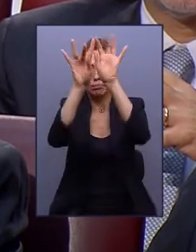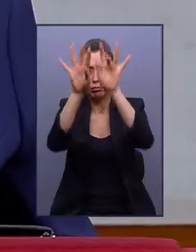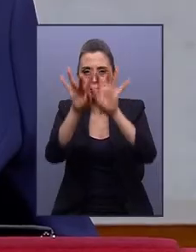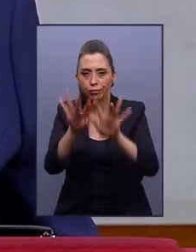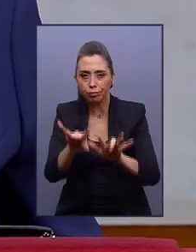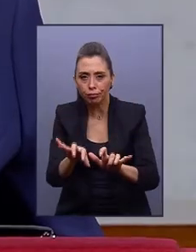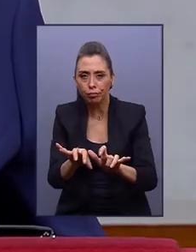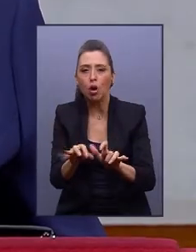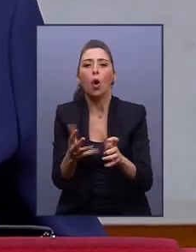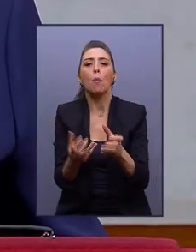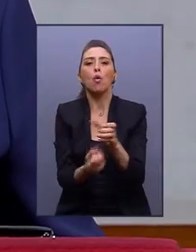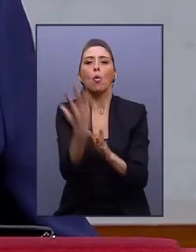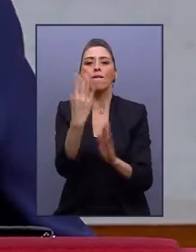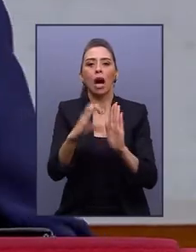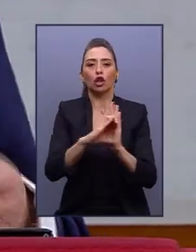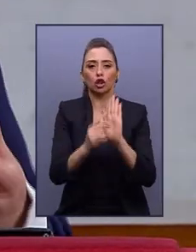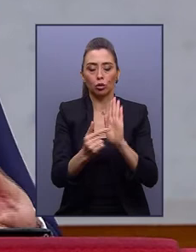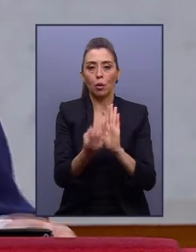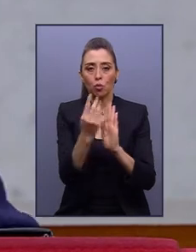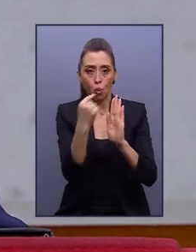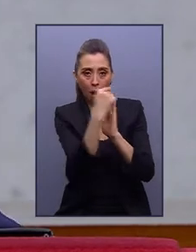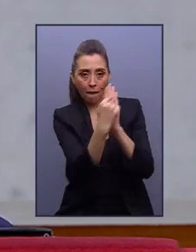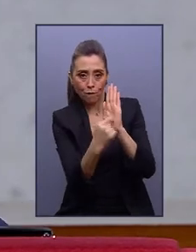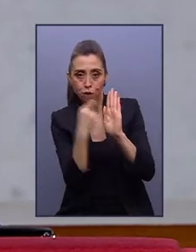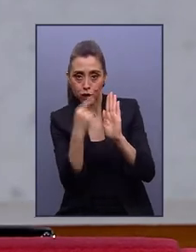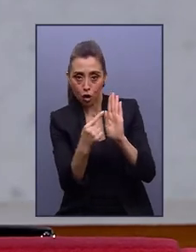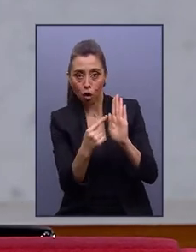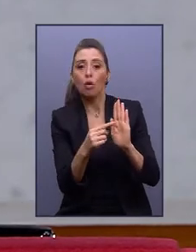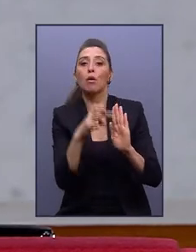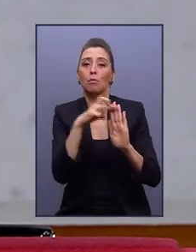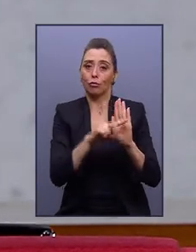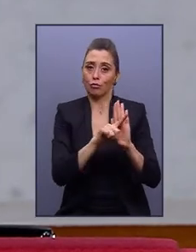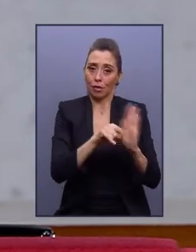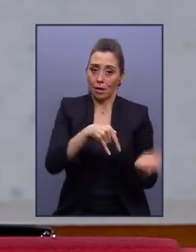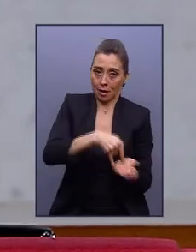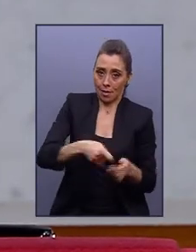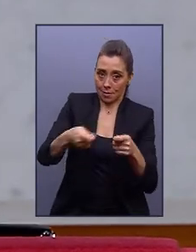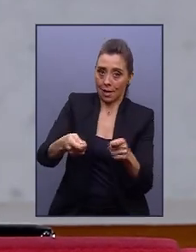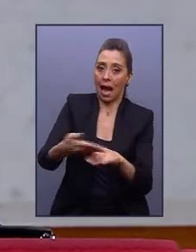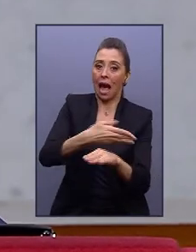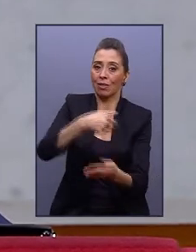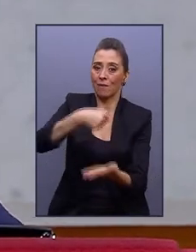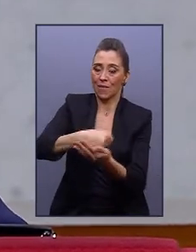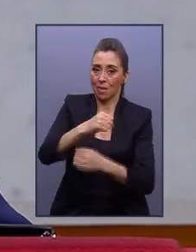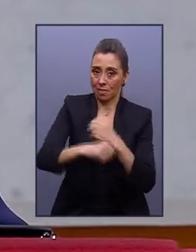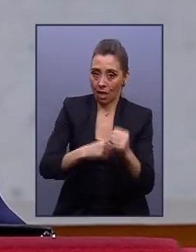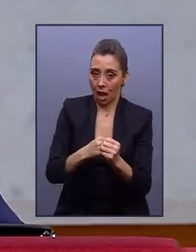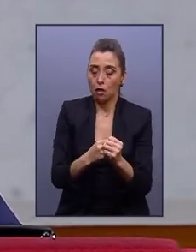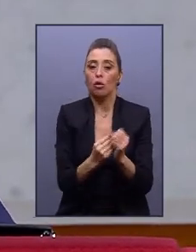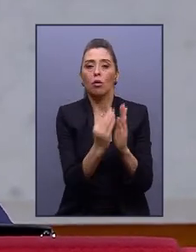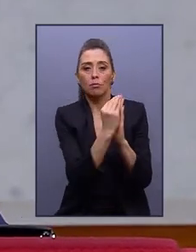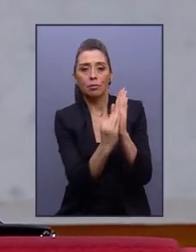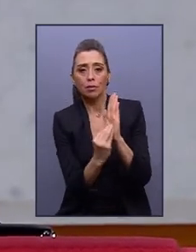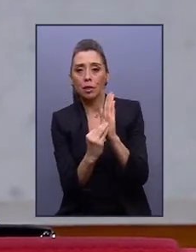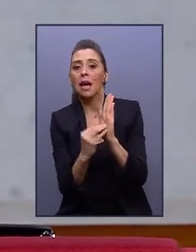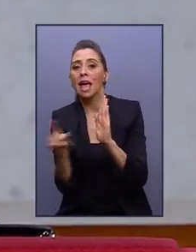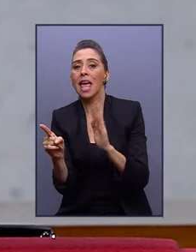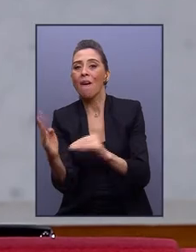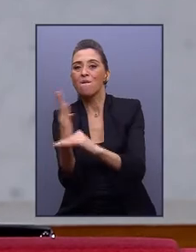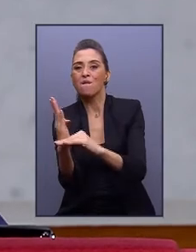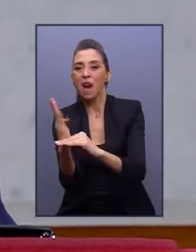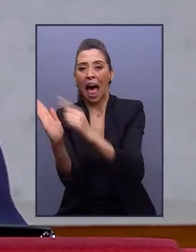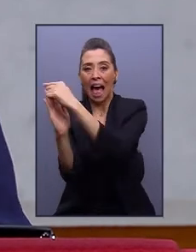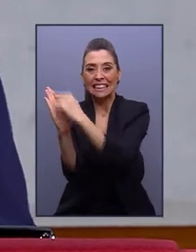nueva Constitución. El nuevo texto constitucional que enviaré a este Congreso antes de fin de año incorporará las bases ciudadanas